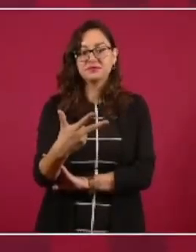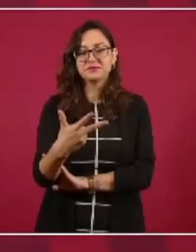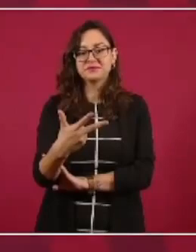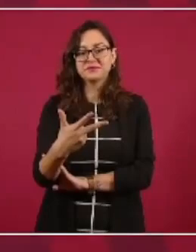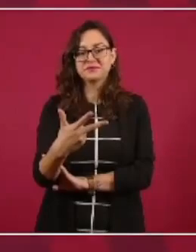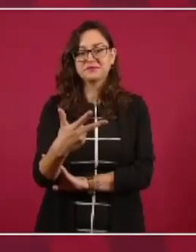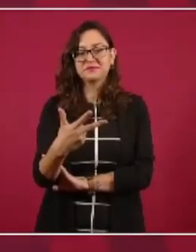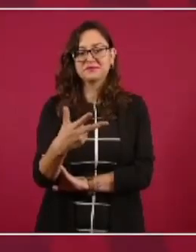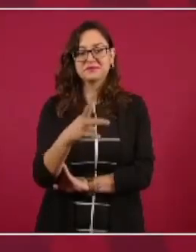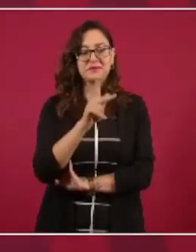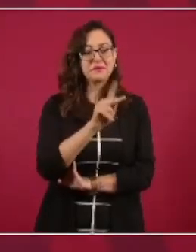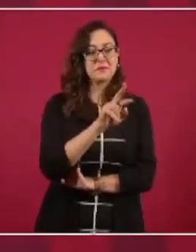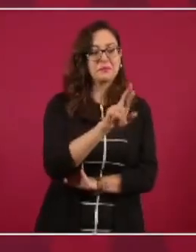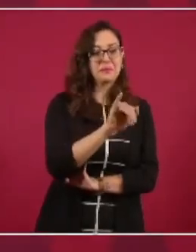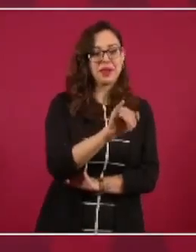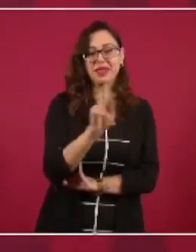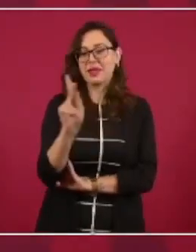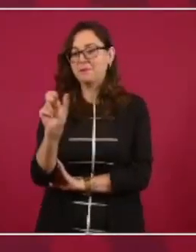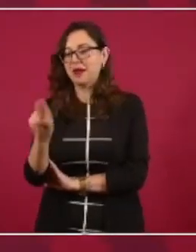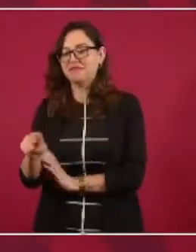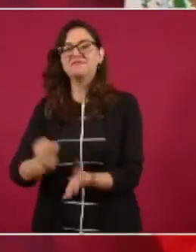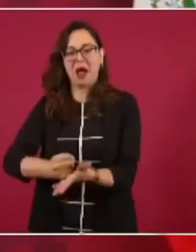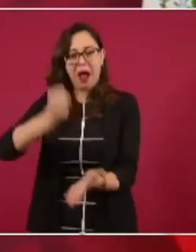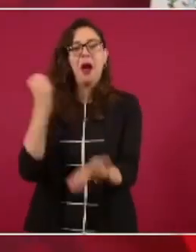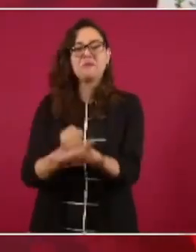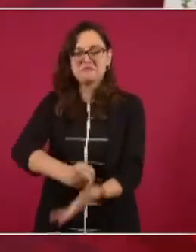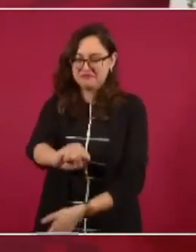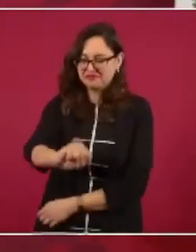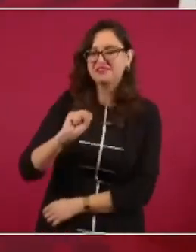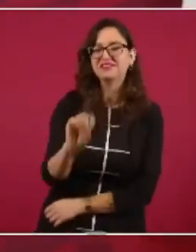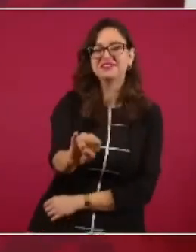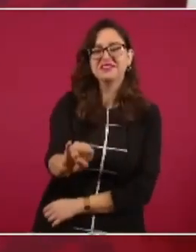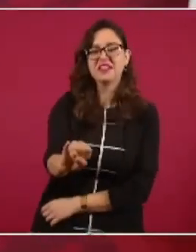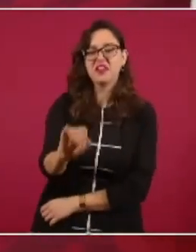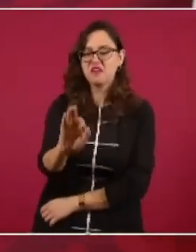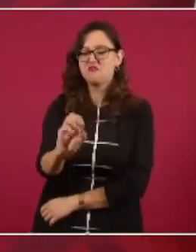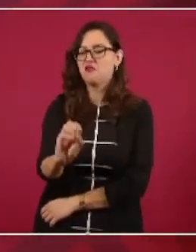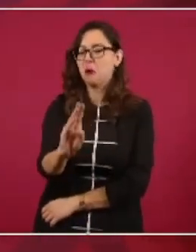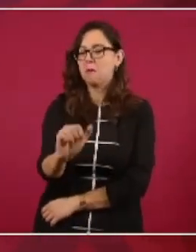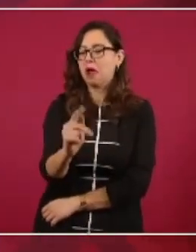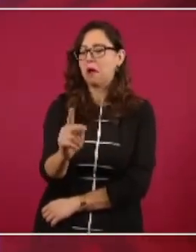los votos del PRI y del PAN, aprobando el FODAPROA.